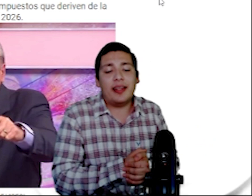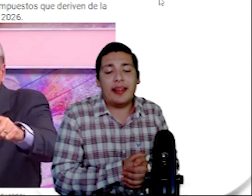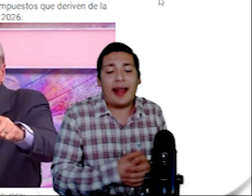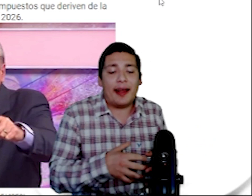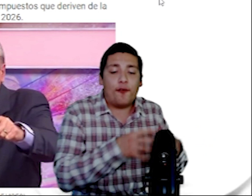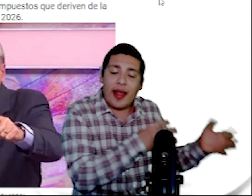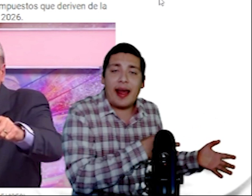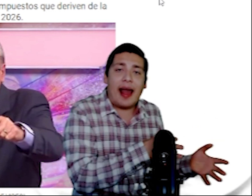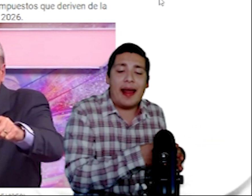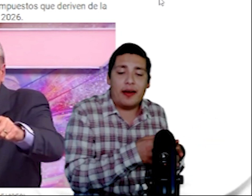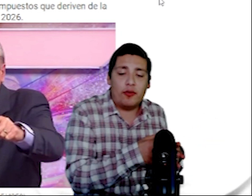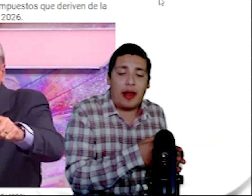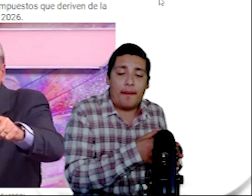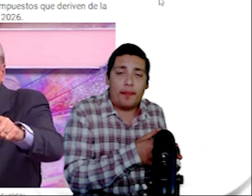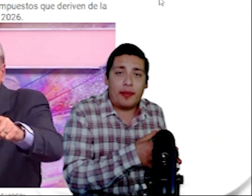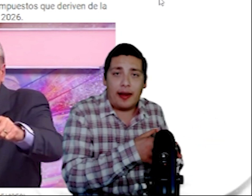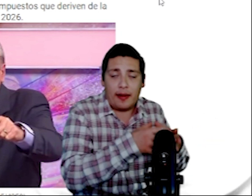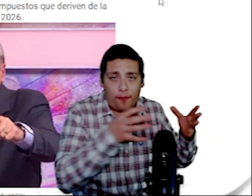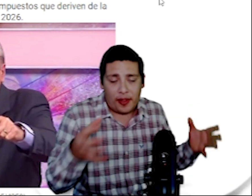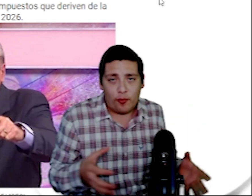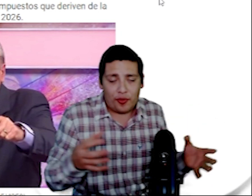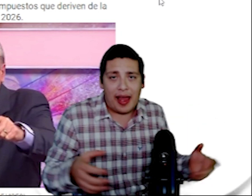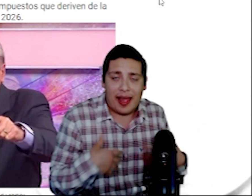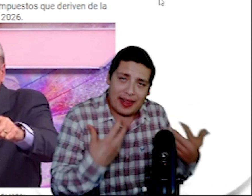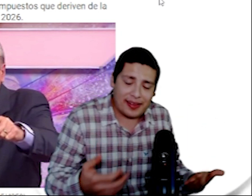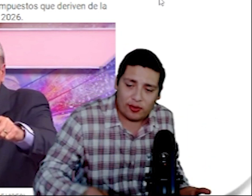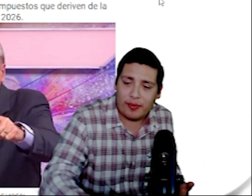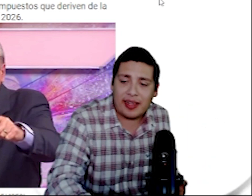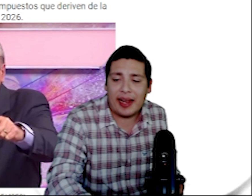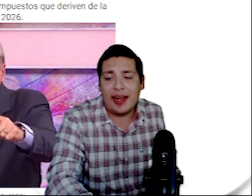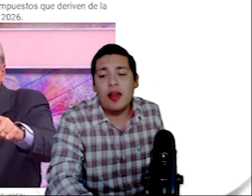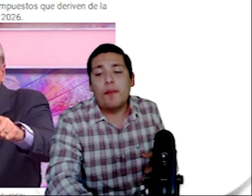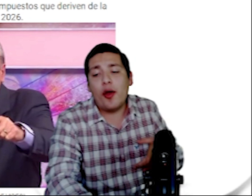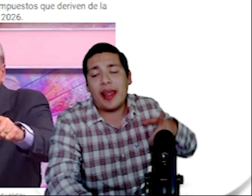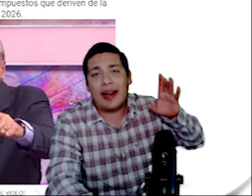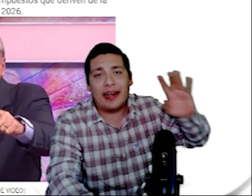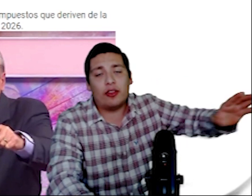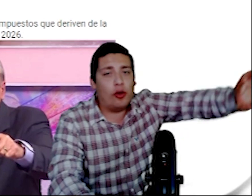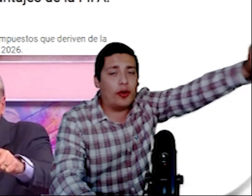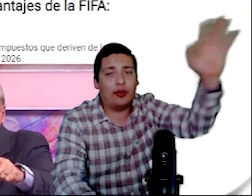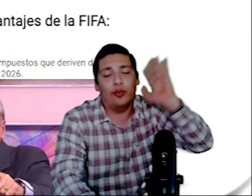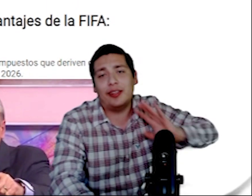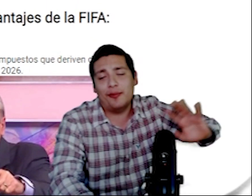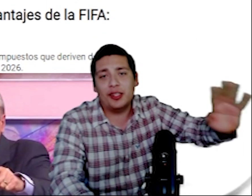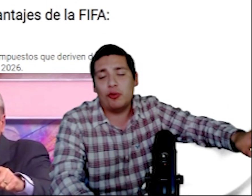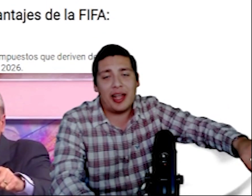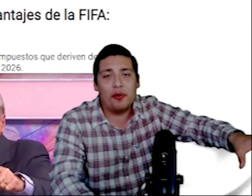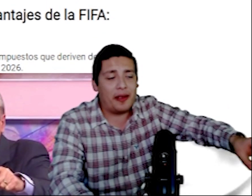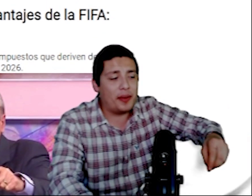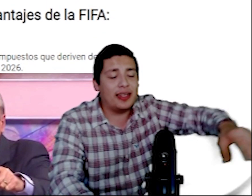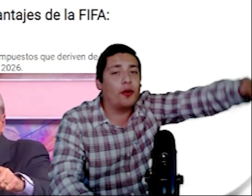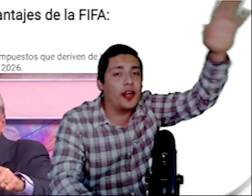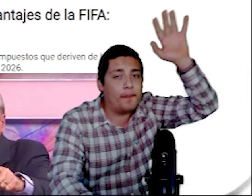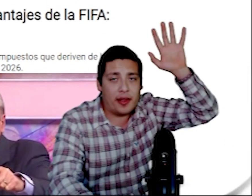pues dejar fuera del mundial a la selección mexicana por el grito que todos hemos